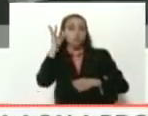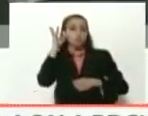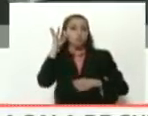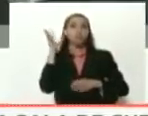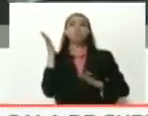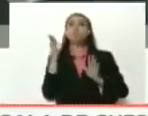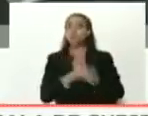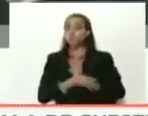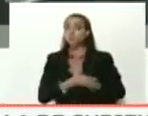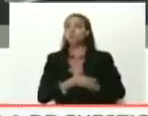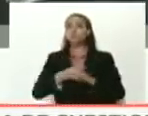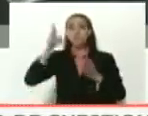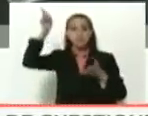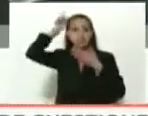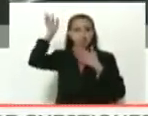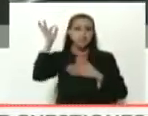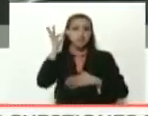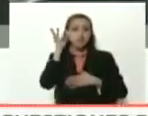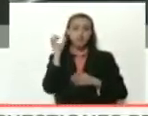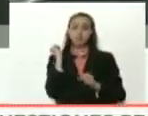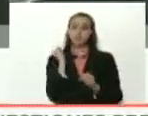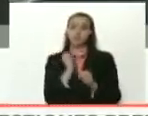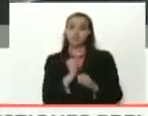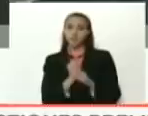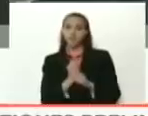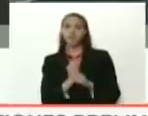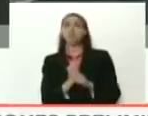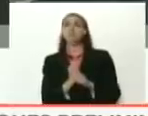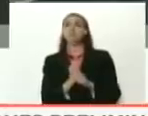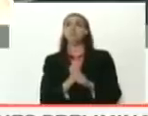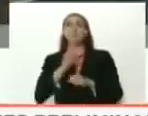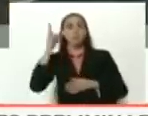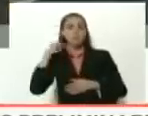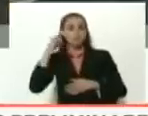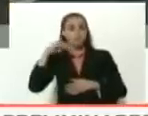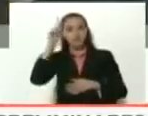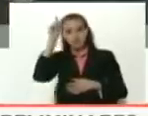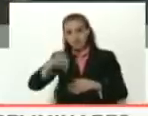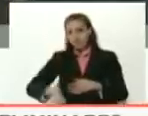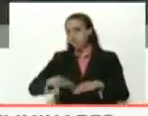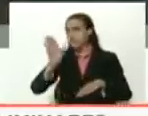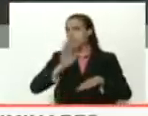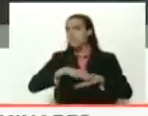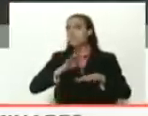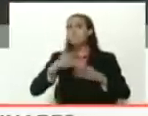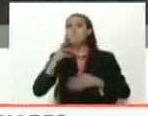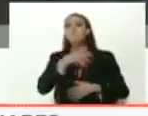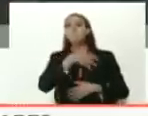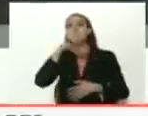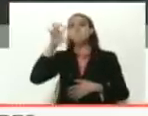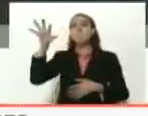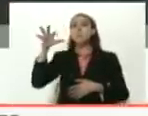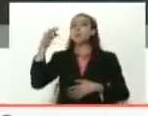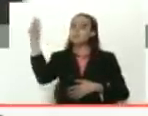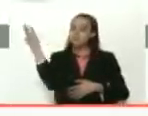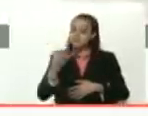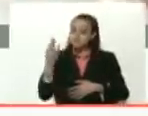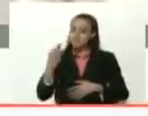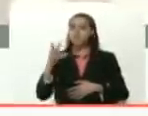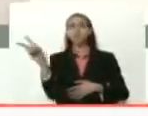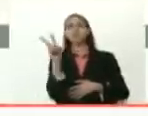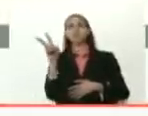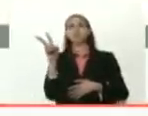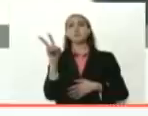reconocer a la mujer indígena, a la mujer trabajadora, a la mujer afrodescendiente, porque es la patria, la mujer es la patria